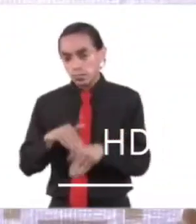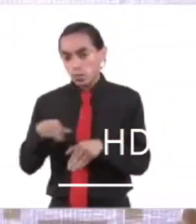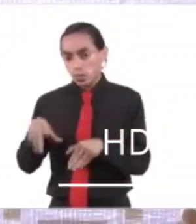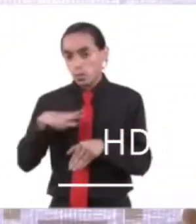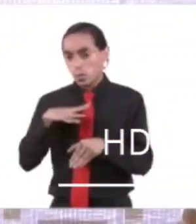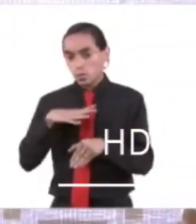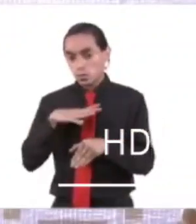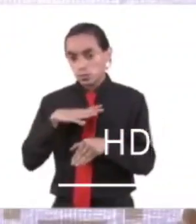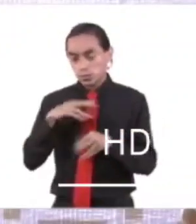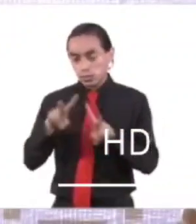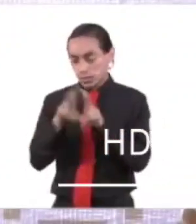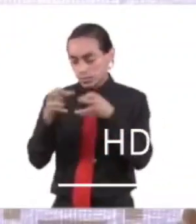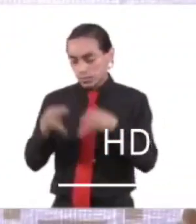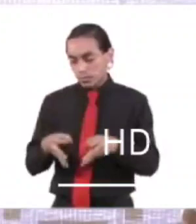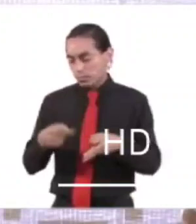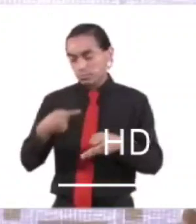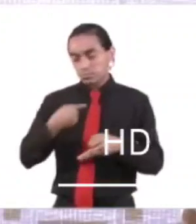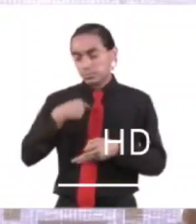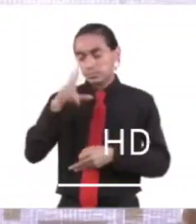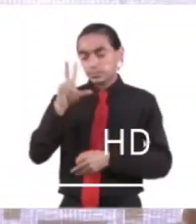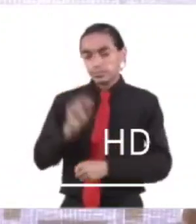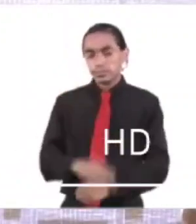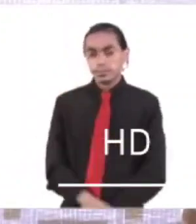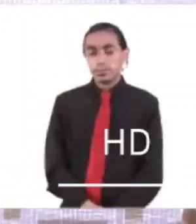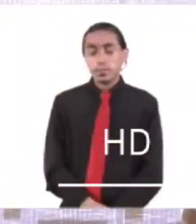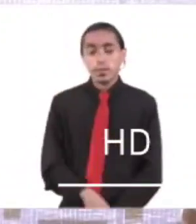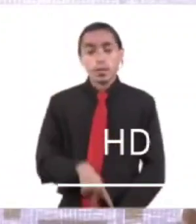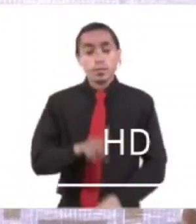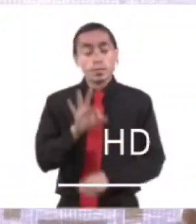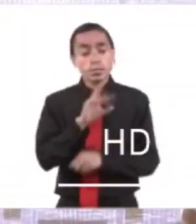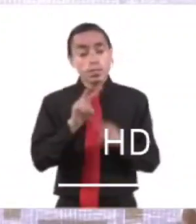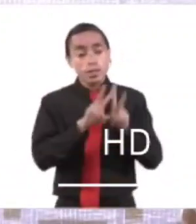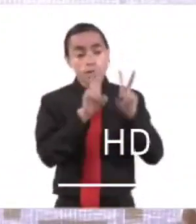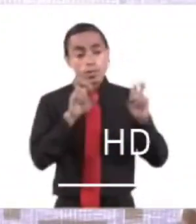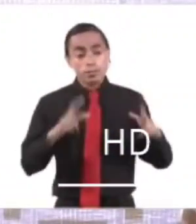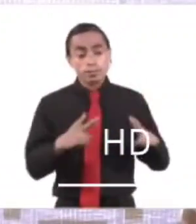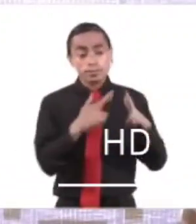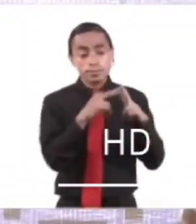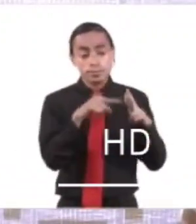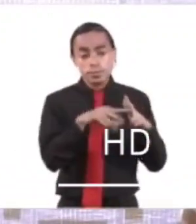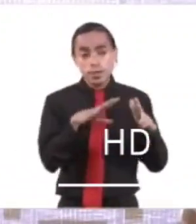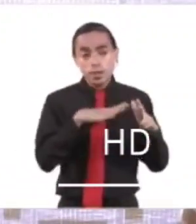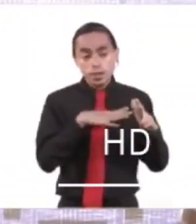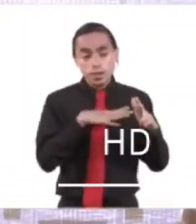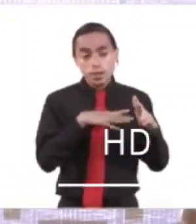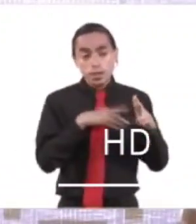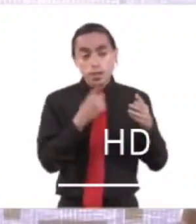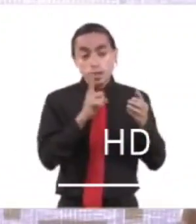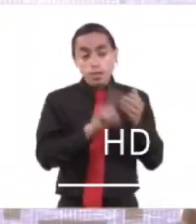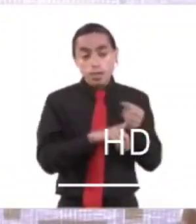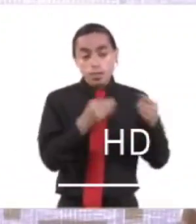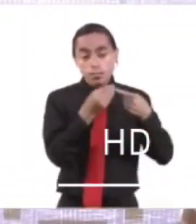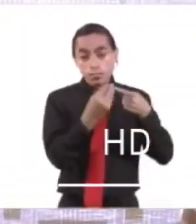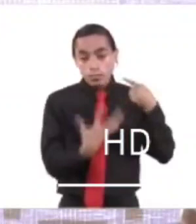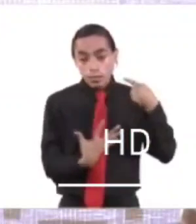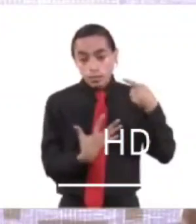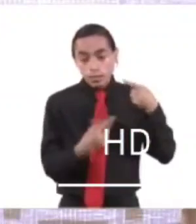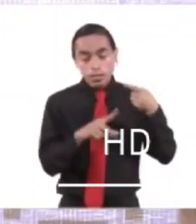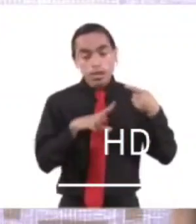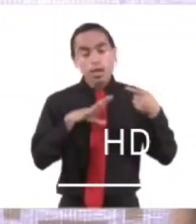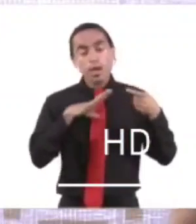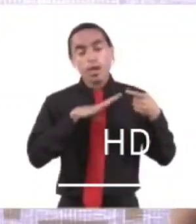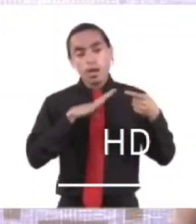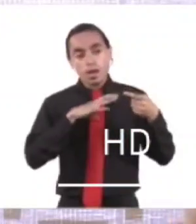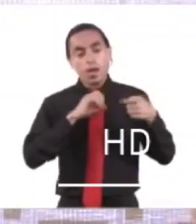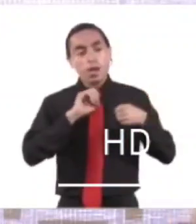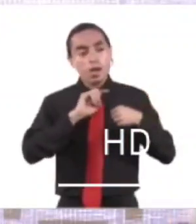específica, y no es mi caso. Pero si lo religioso se extiende y tiene que ver con una visión del